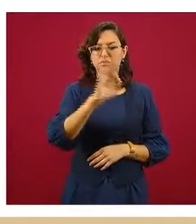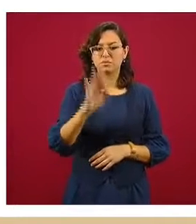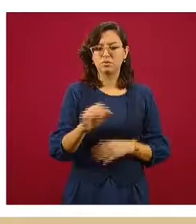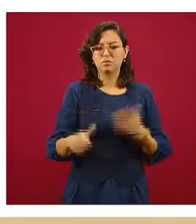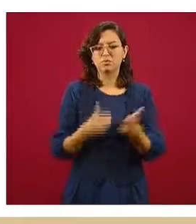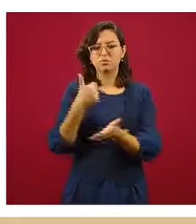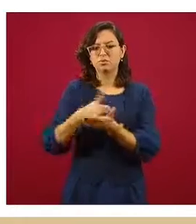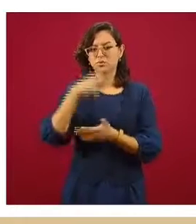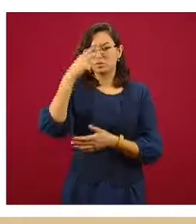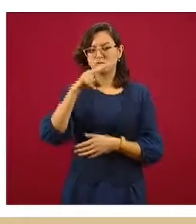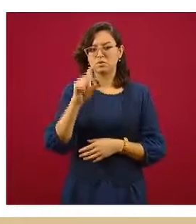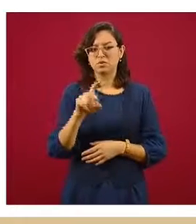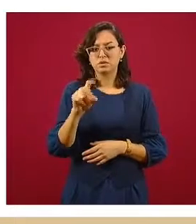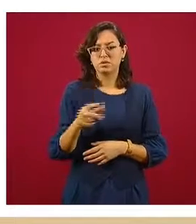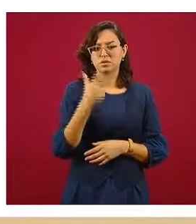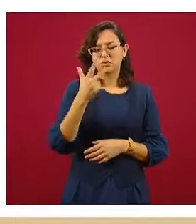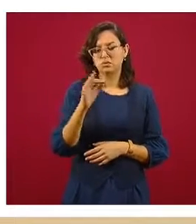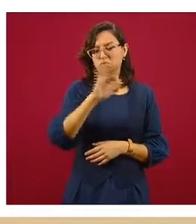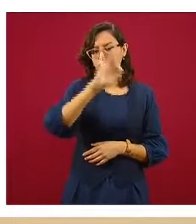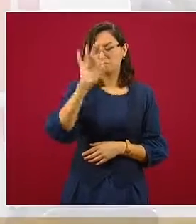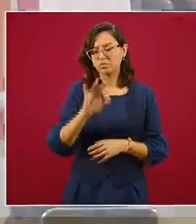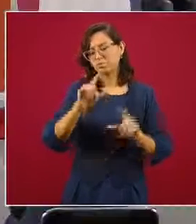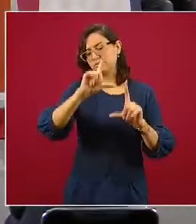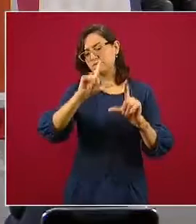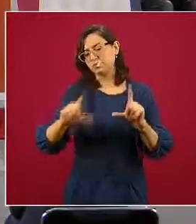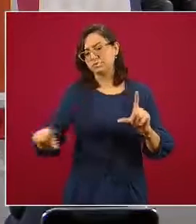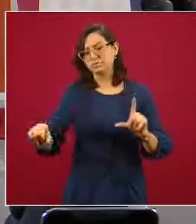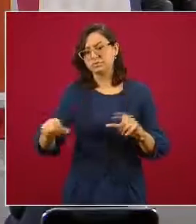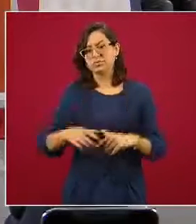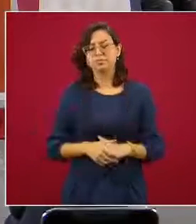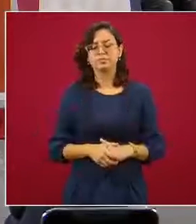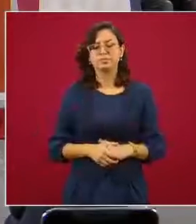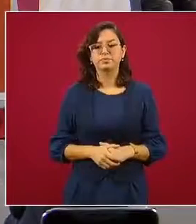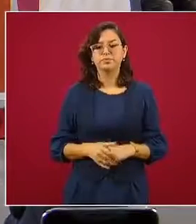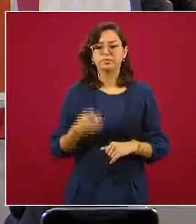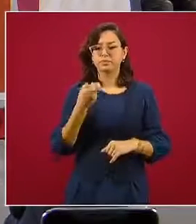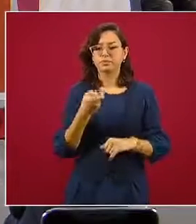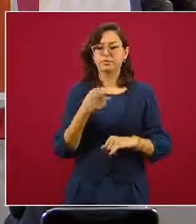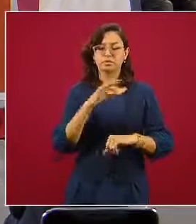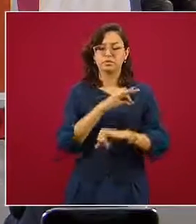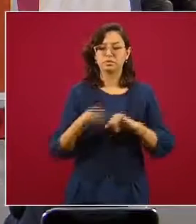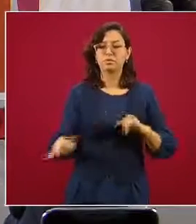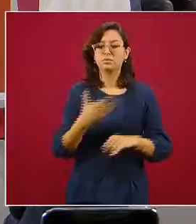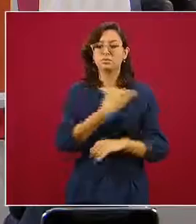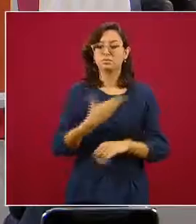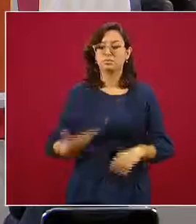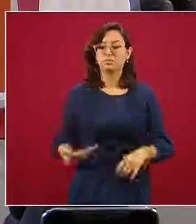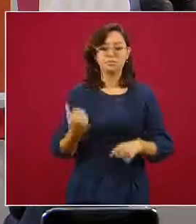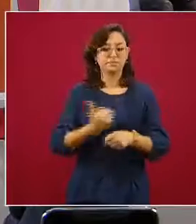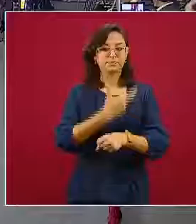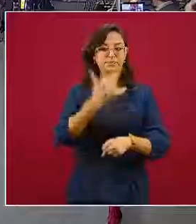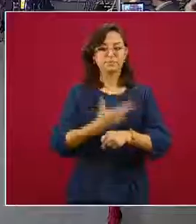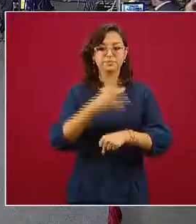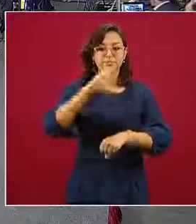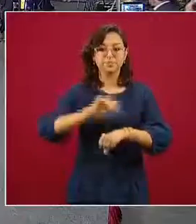de México 38%, y así progresivamente. Esta es la última. Presidente, secretarios, compañeros.